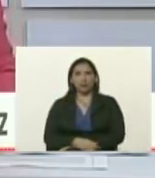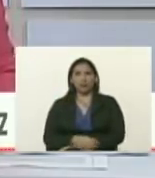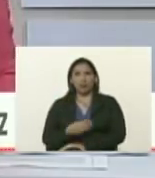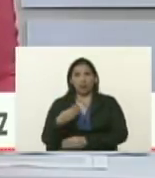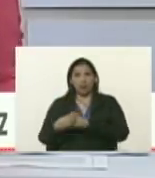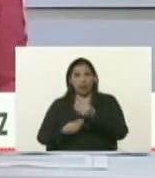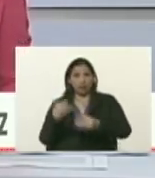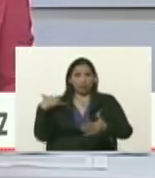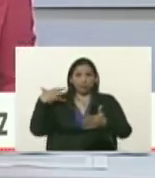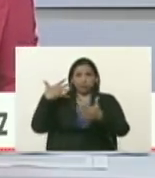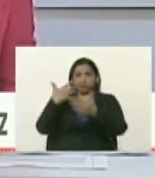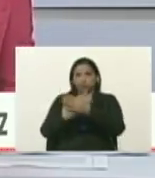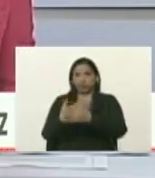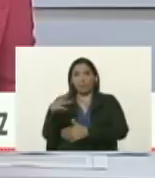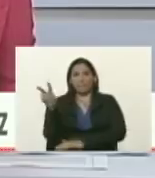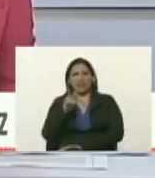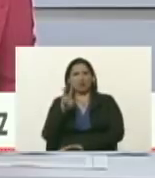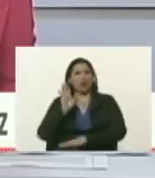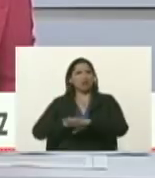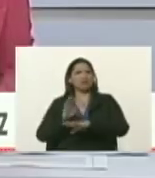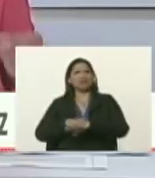haciendo. ¿Y Venezuela qué hará?